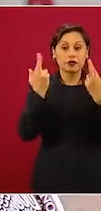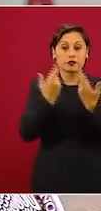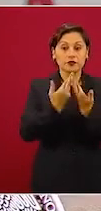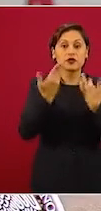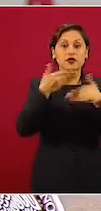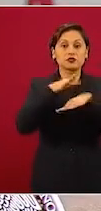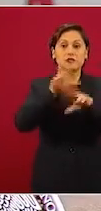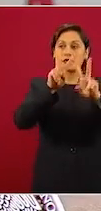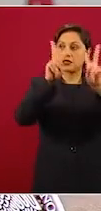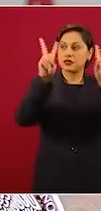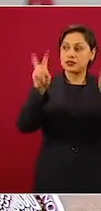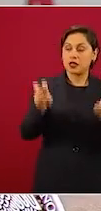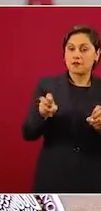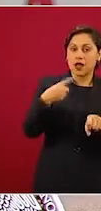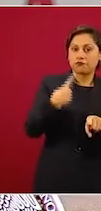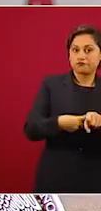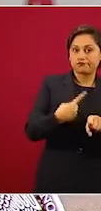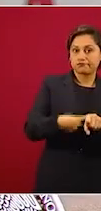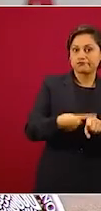cuarentena